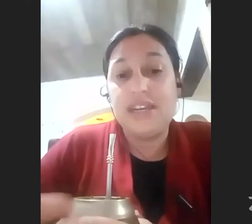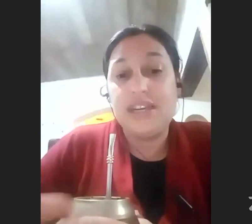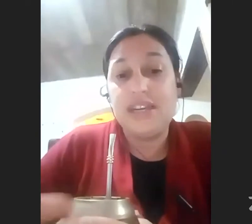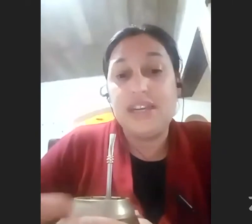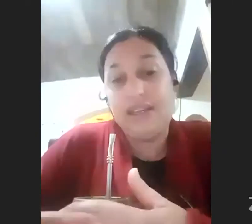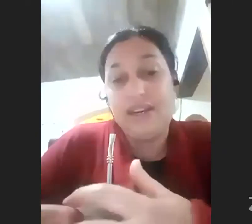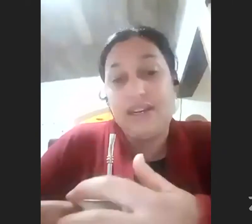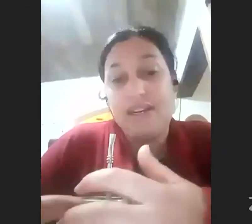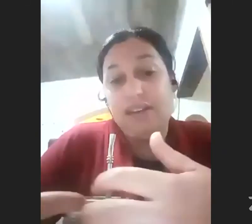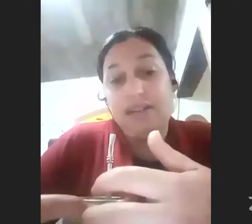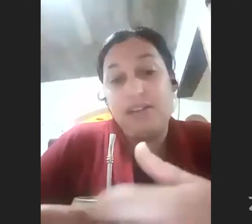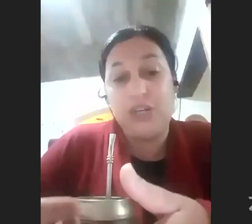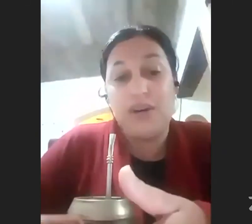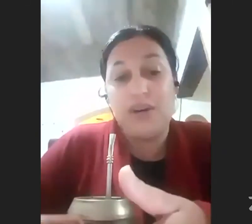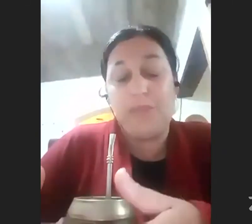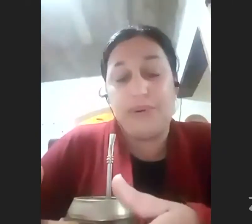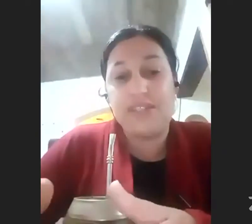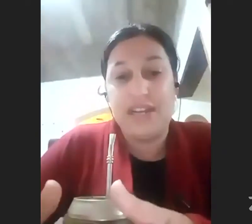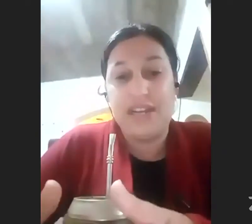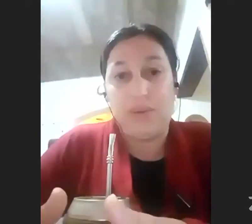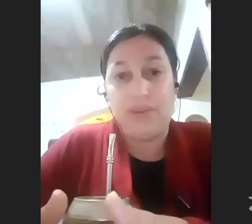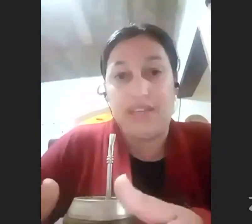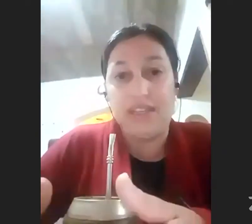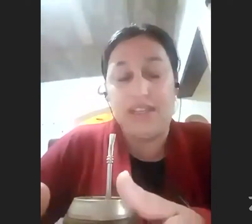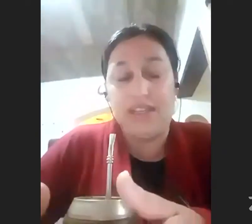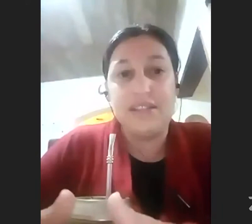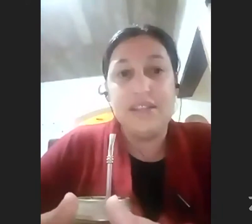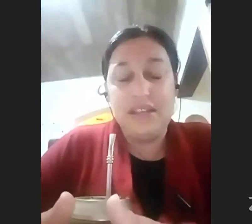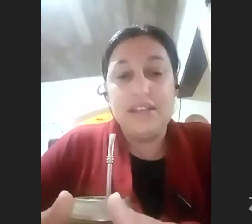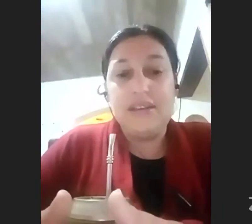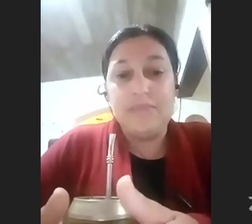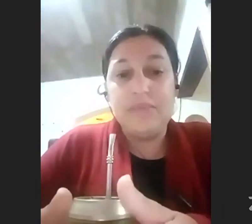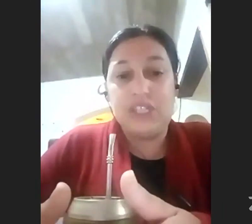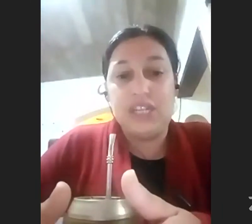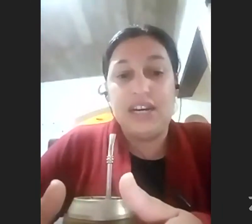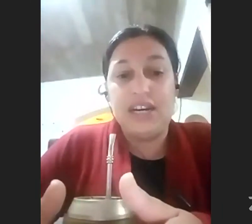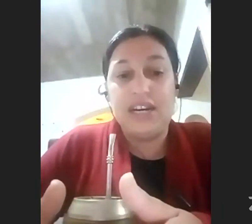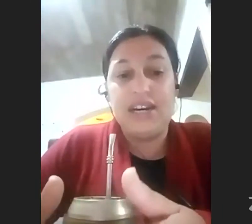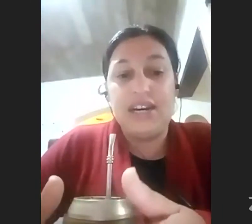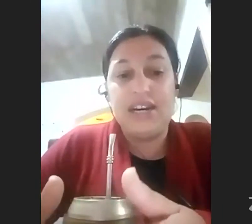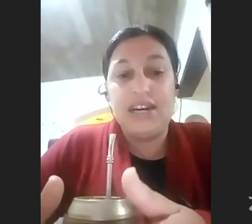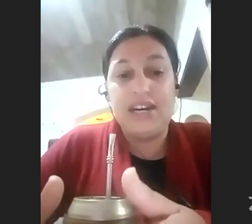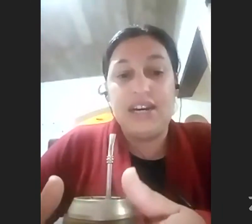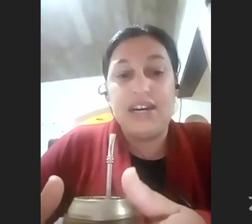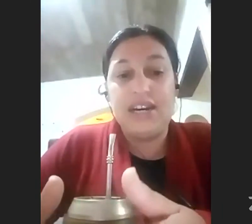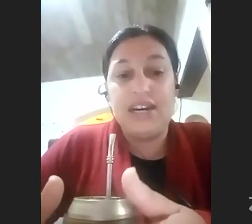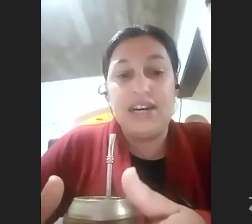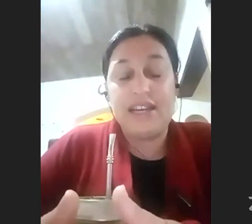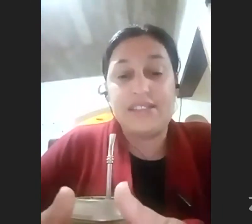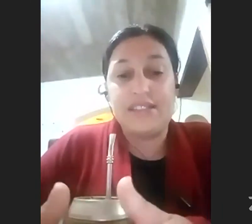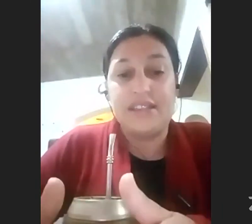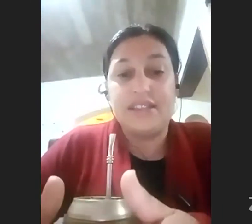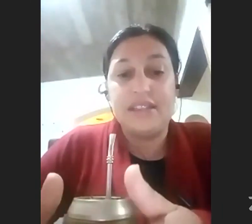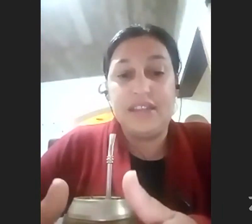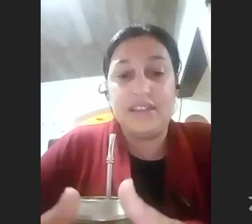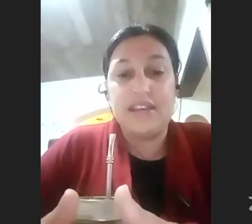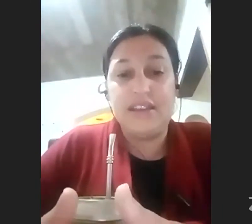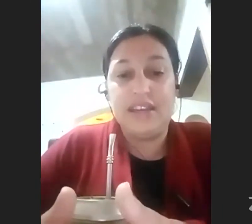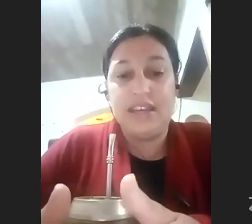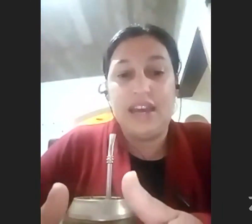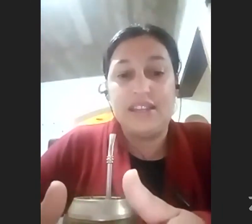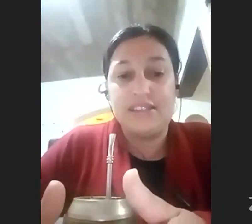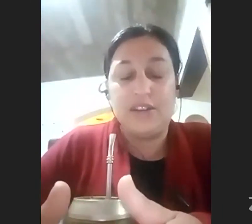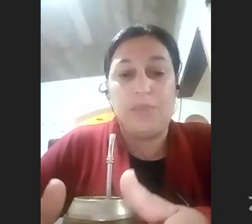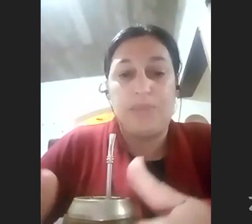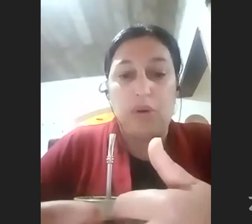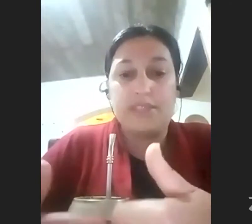aporte quería llevarlo por ese lado, de que quizás llegar a que el asistente